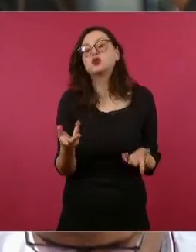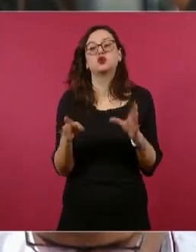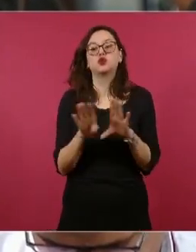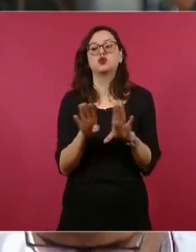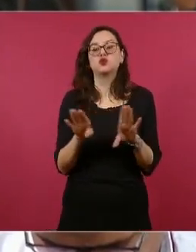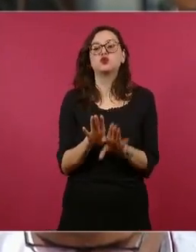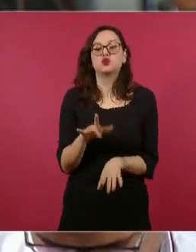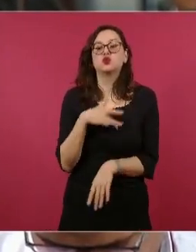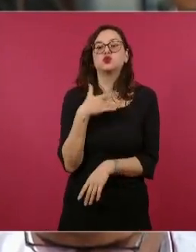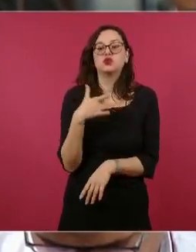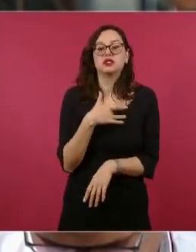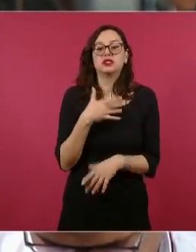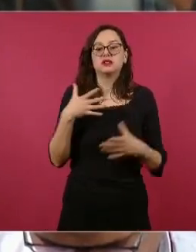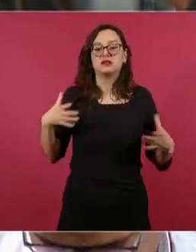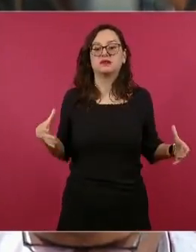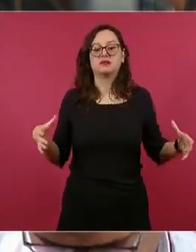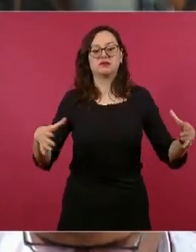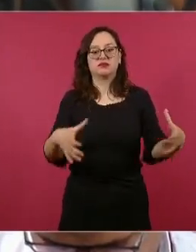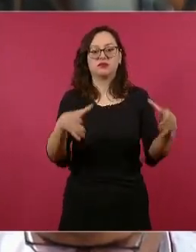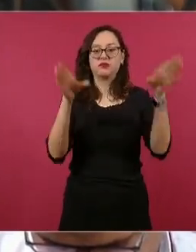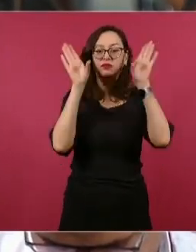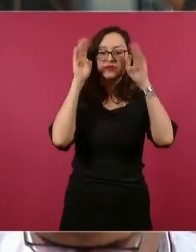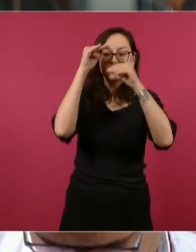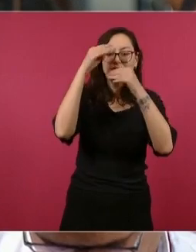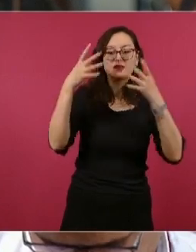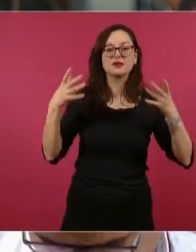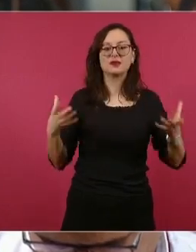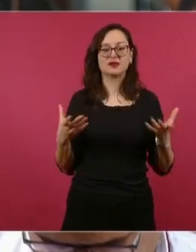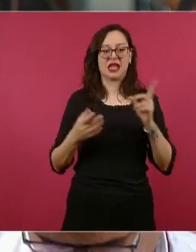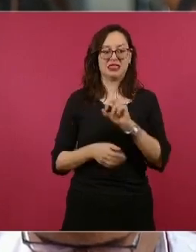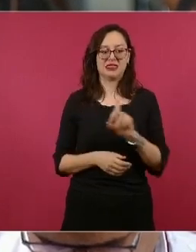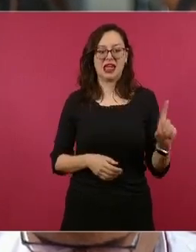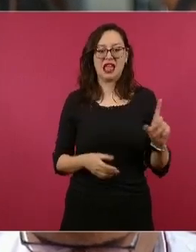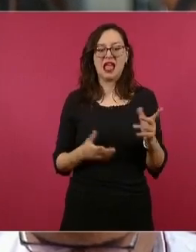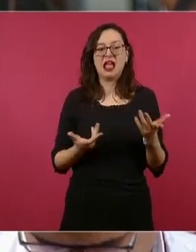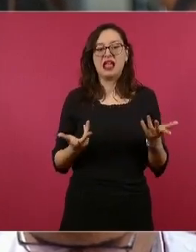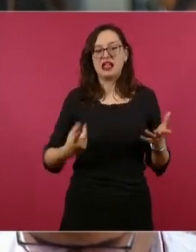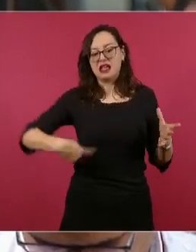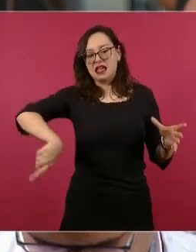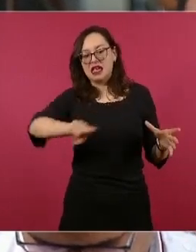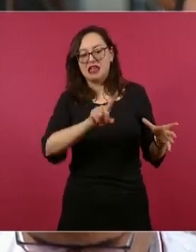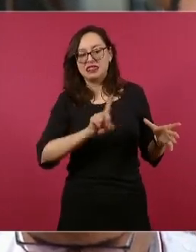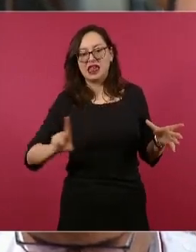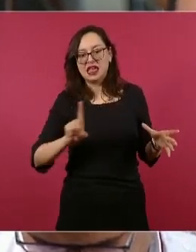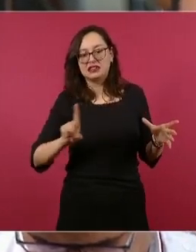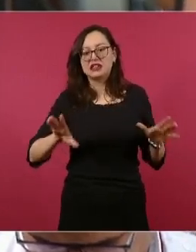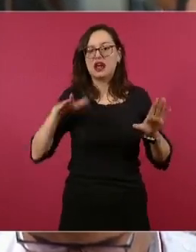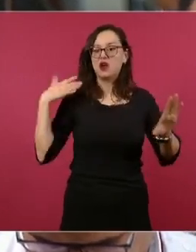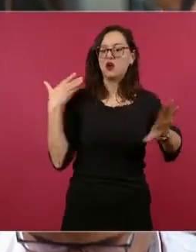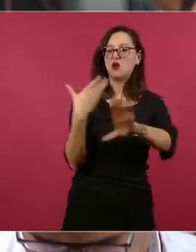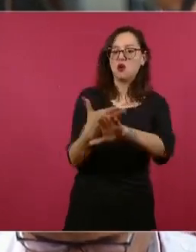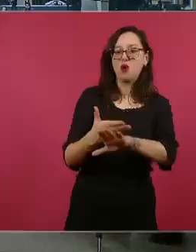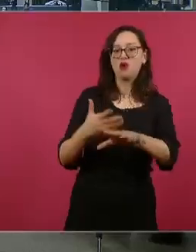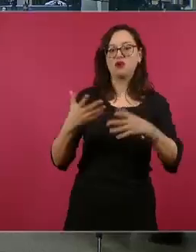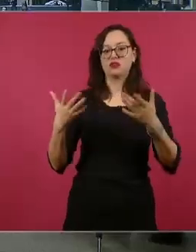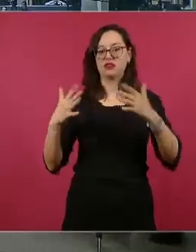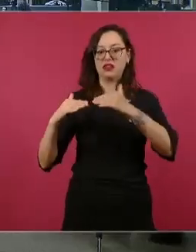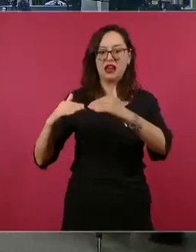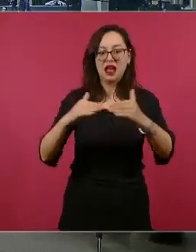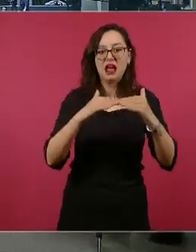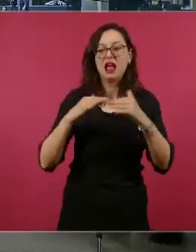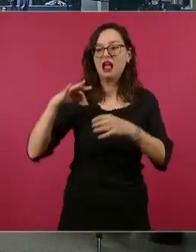la derecha cómo actúan los conservadores en contra de la democracia y de las decisiones del pueblo gracias presidente que no son